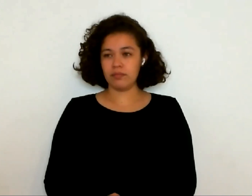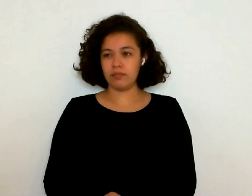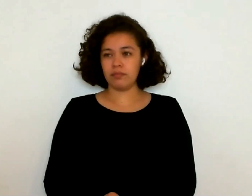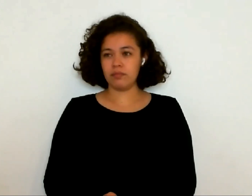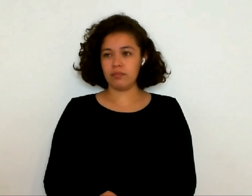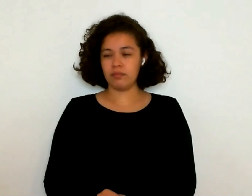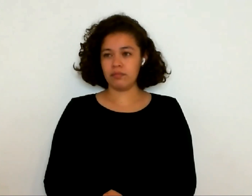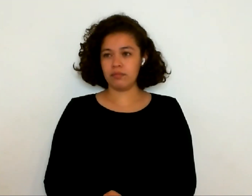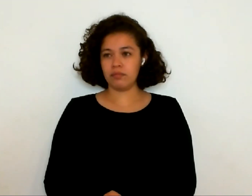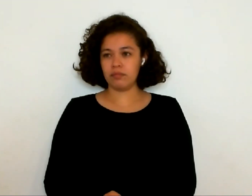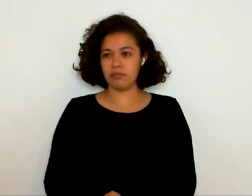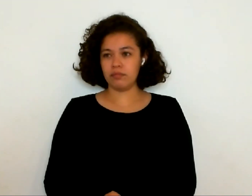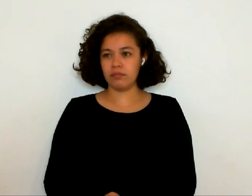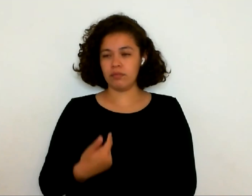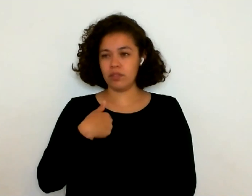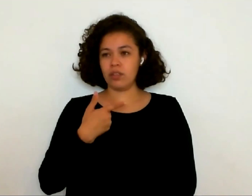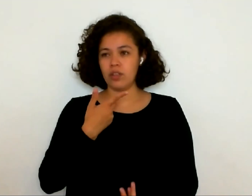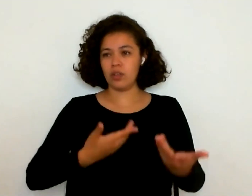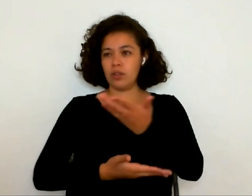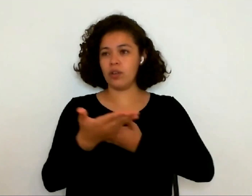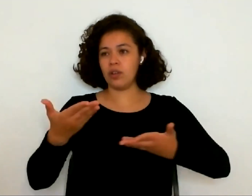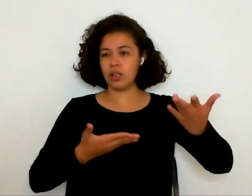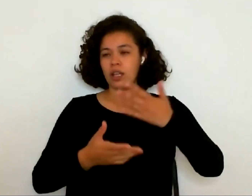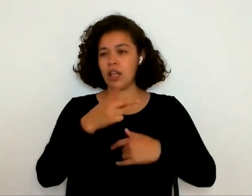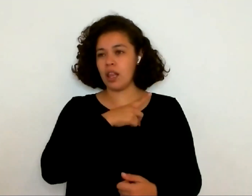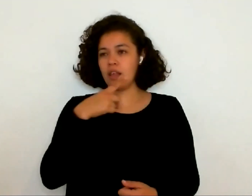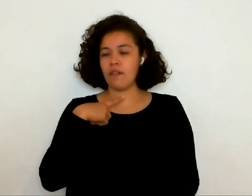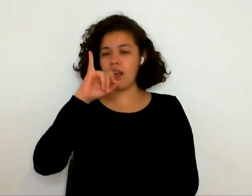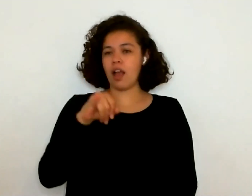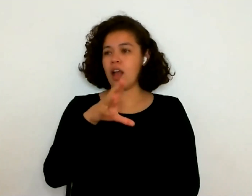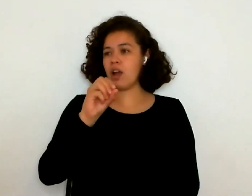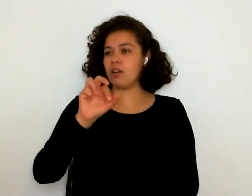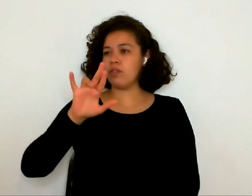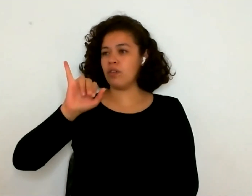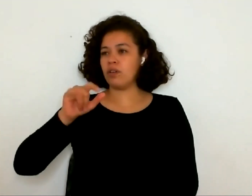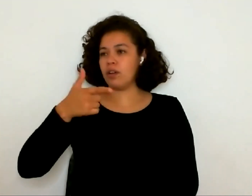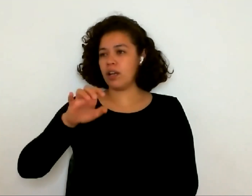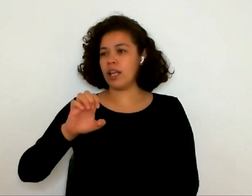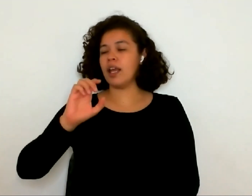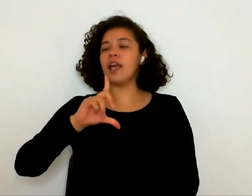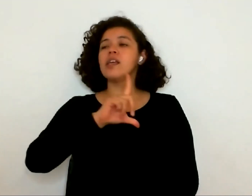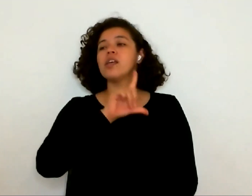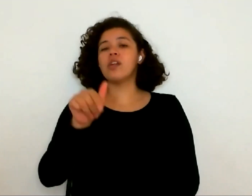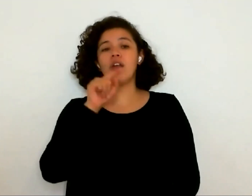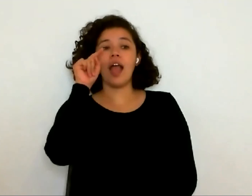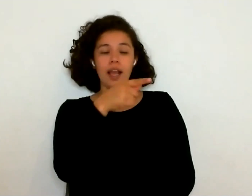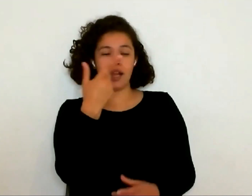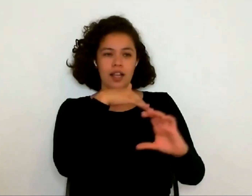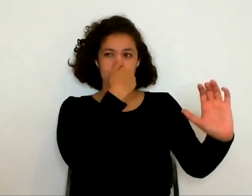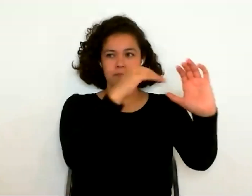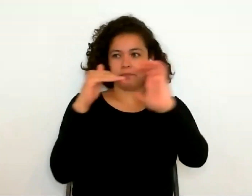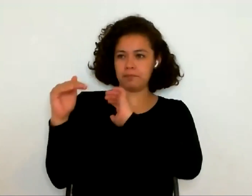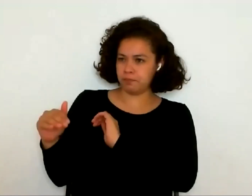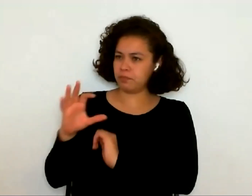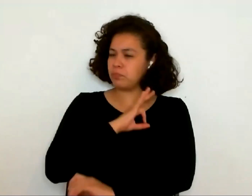Bueno, ahí sí no sé si se la tenga que compartir a Jorge Adán y ya él se encargue de socializarla, puede